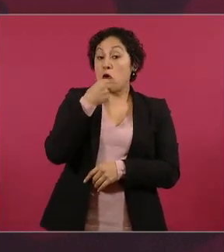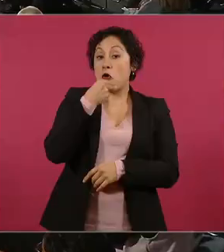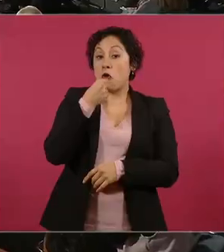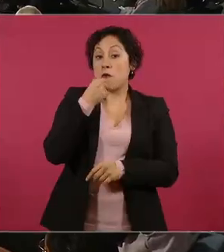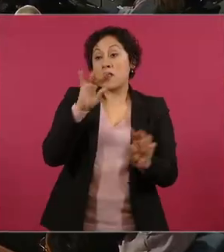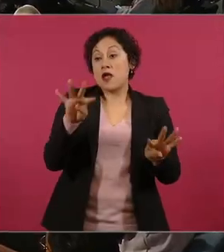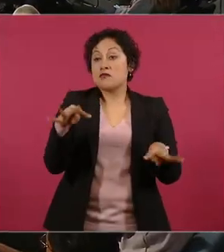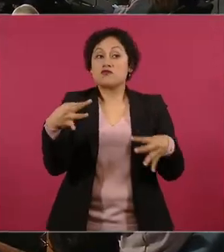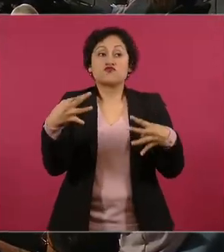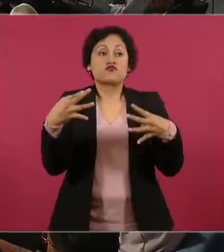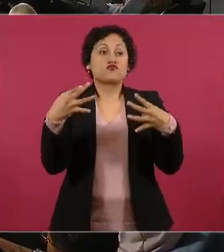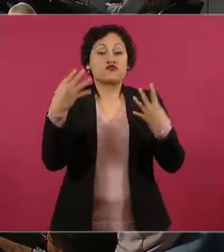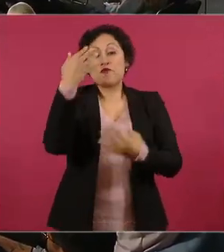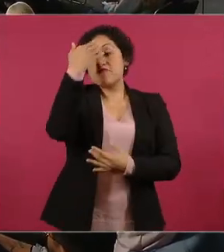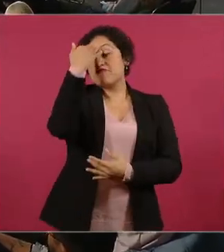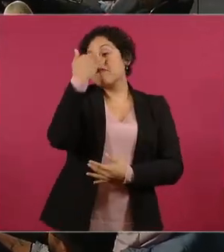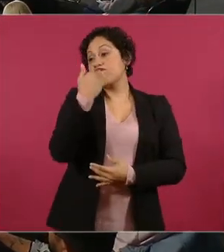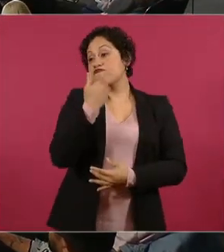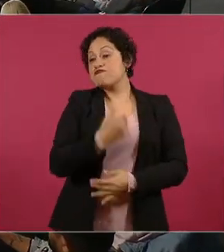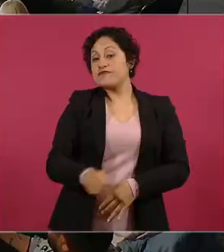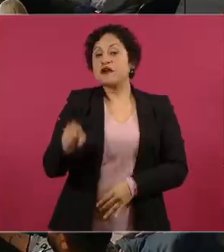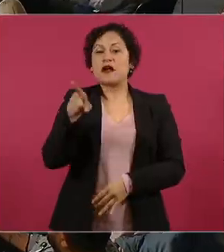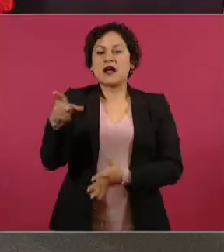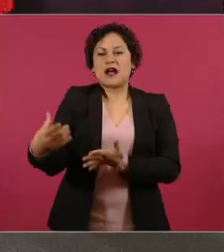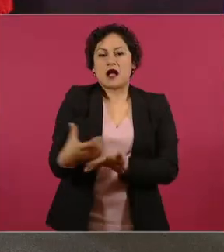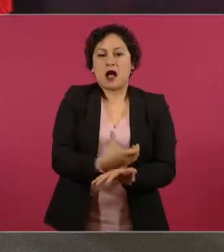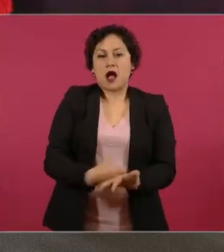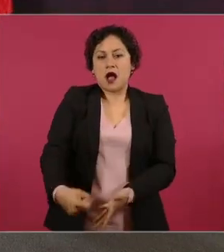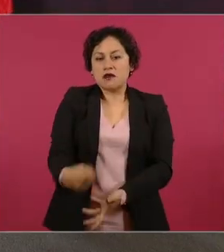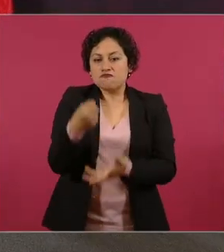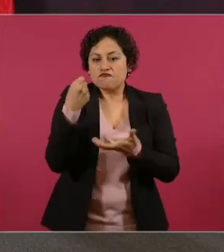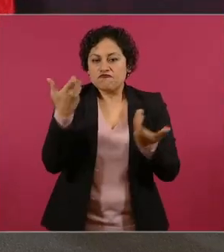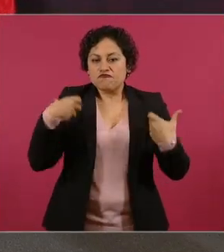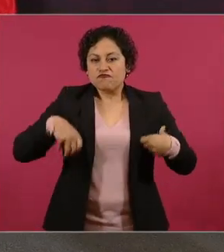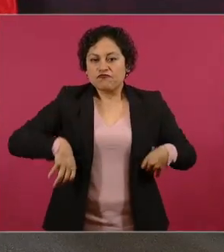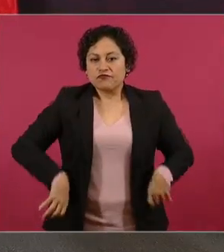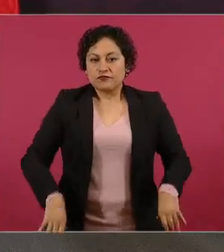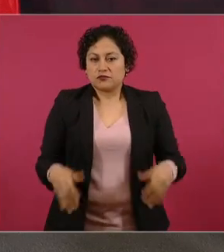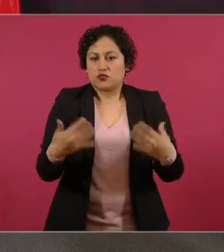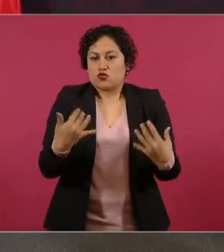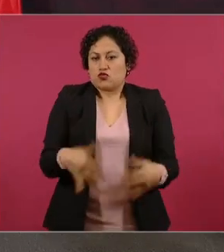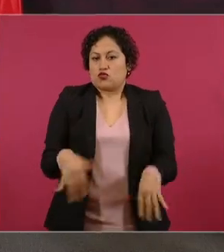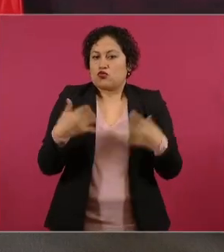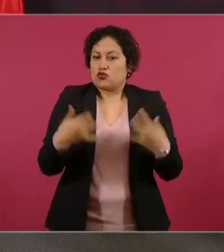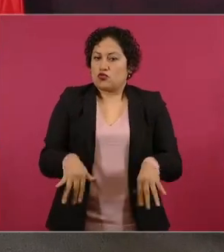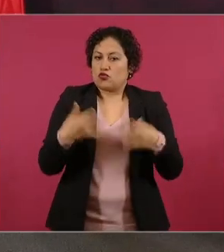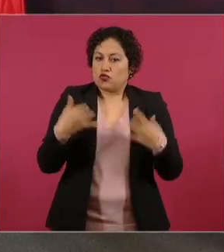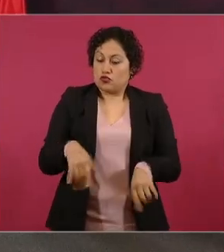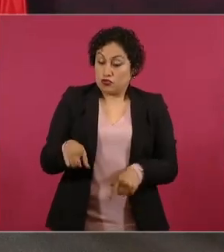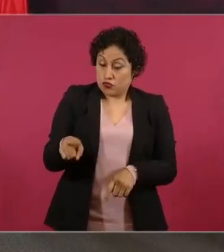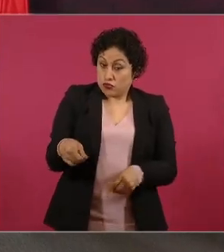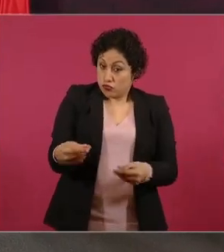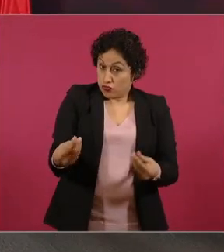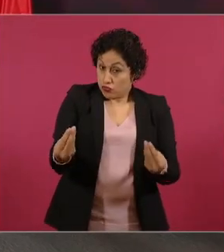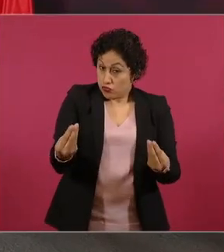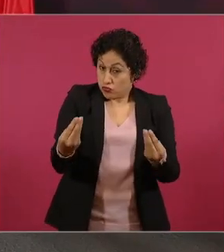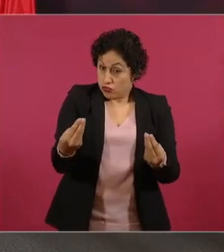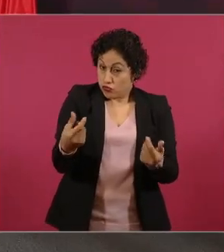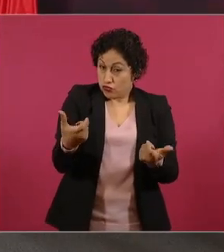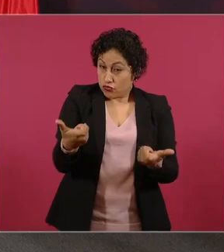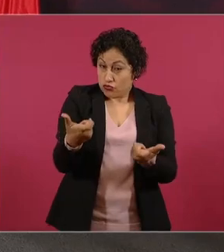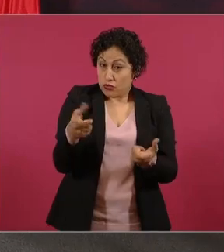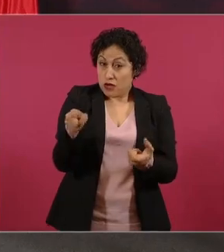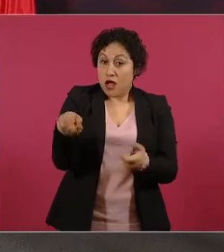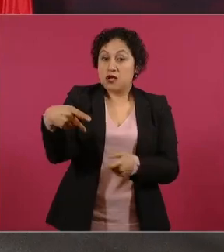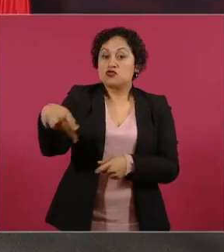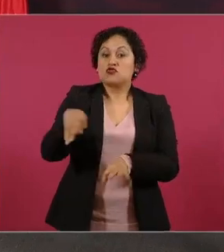famosísimo y ganando muchísimo dinero, mucho dinero, por ese